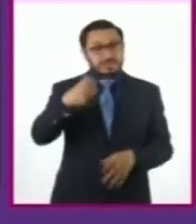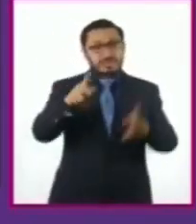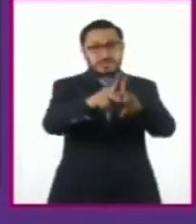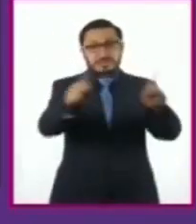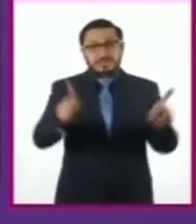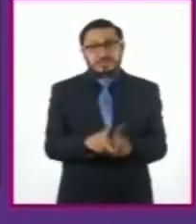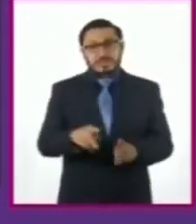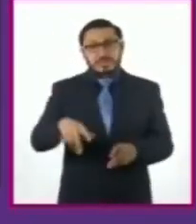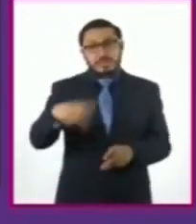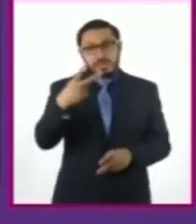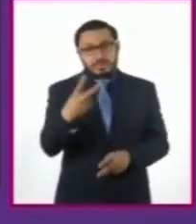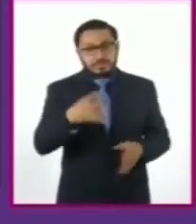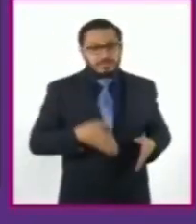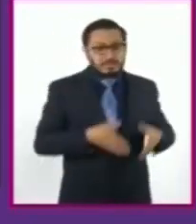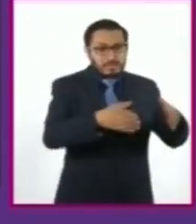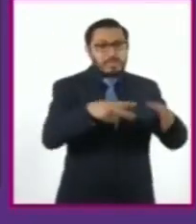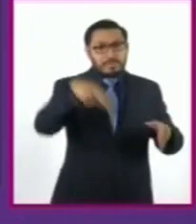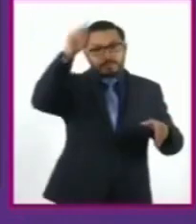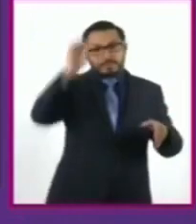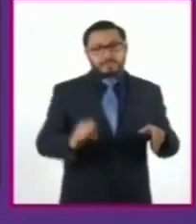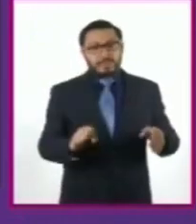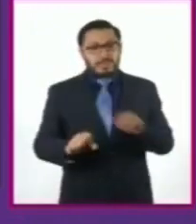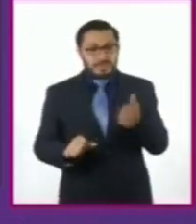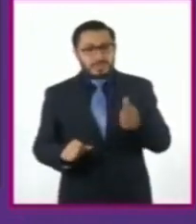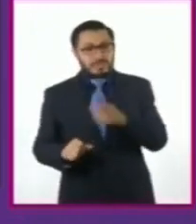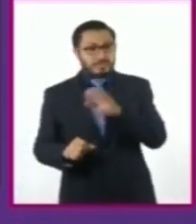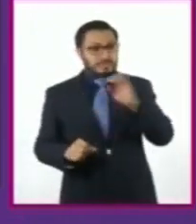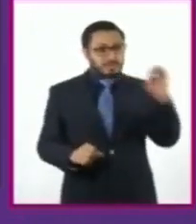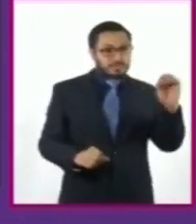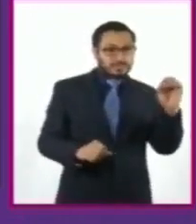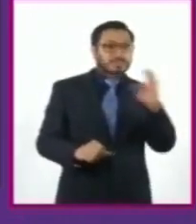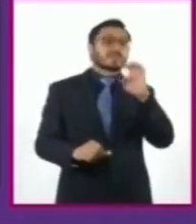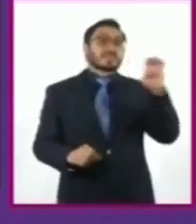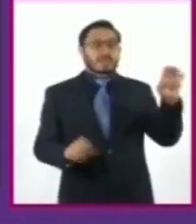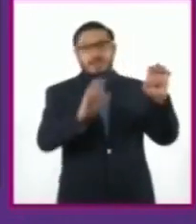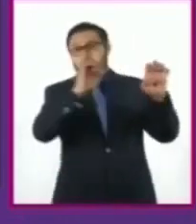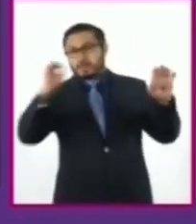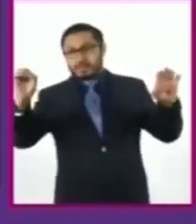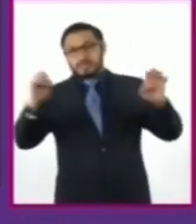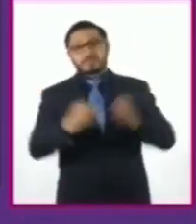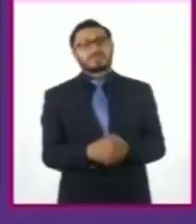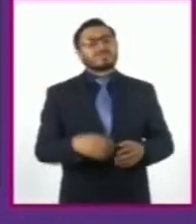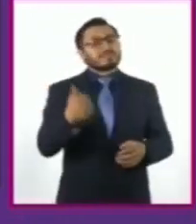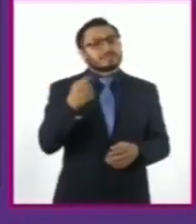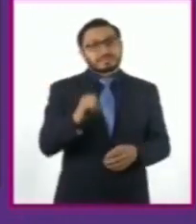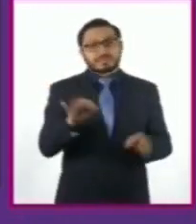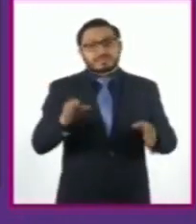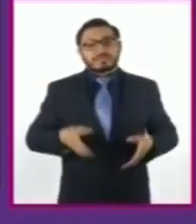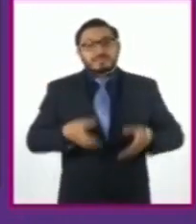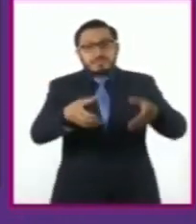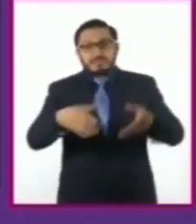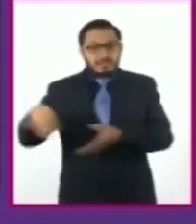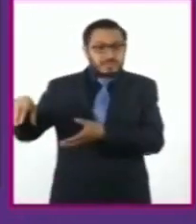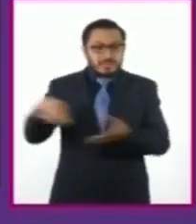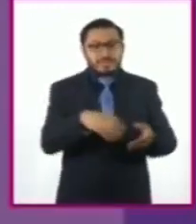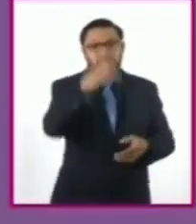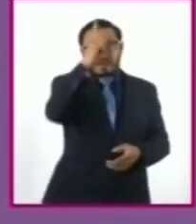dos ejes, uno de norte a sur y otro de oriente a poniente. Así, las calles formaban una cuadrícula.